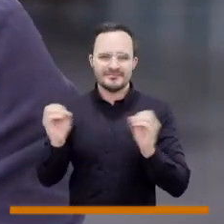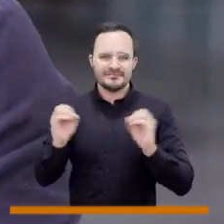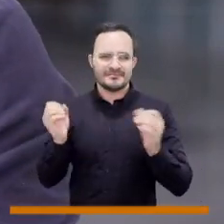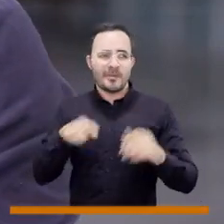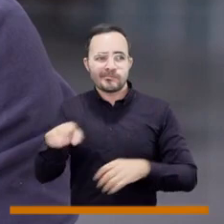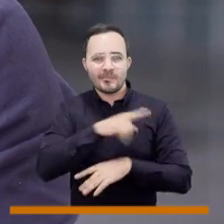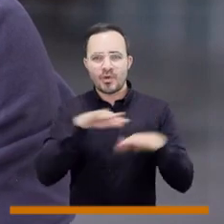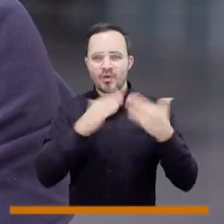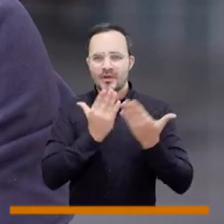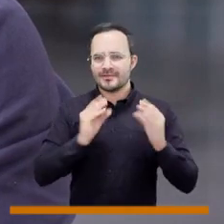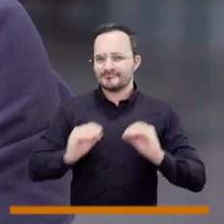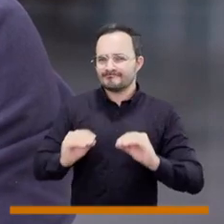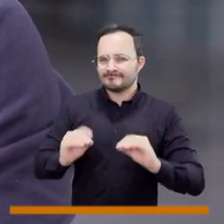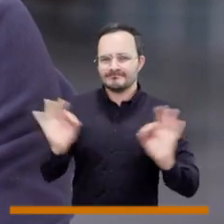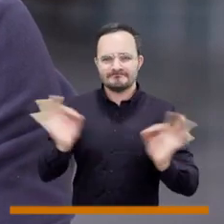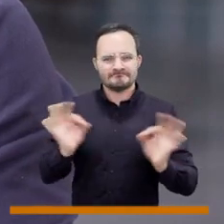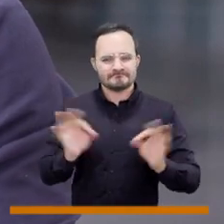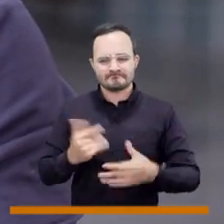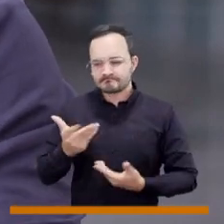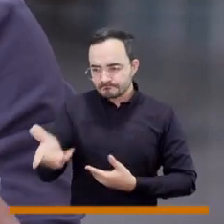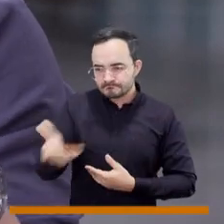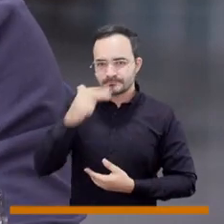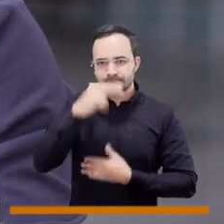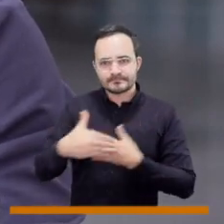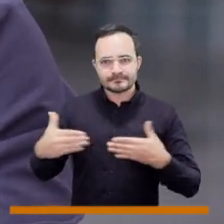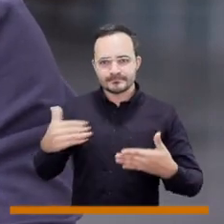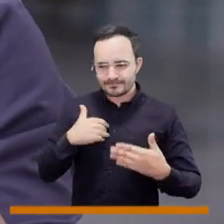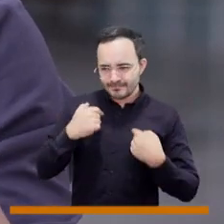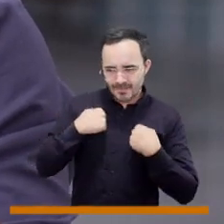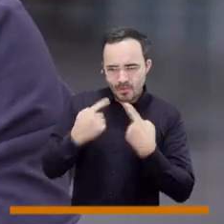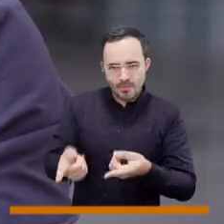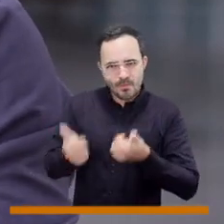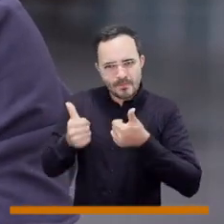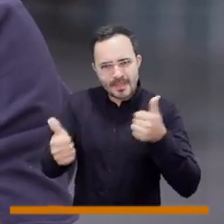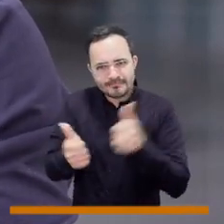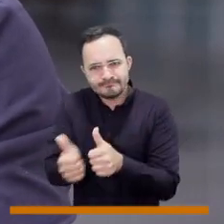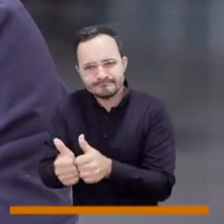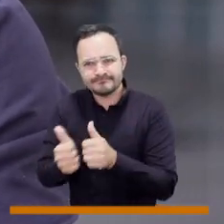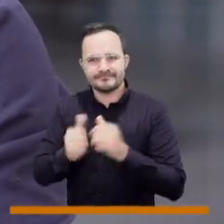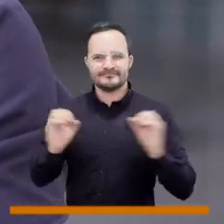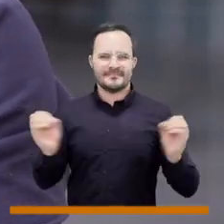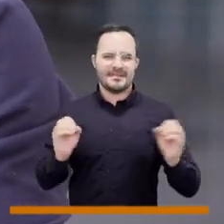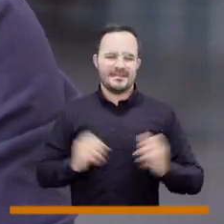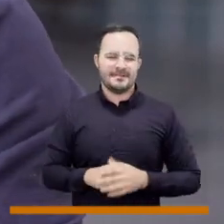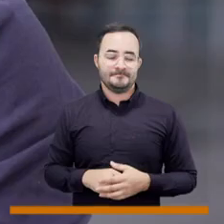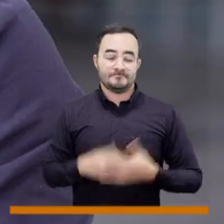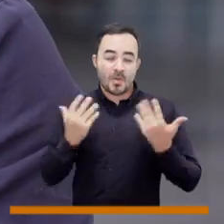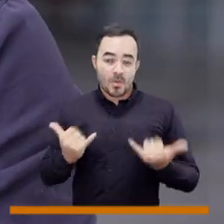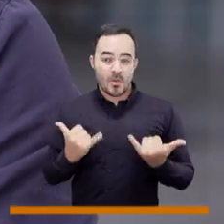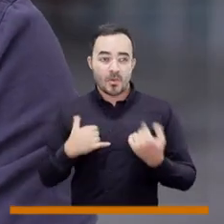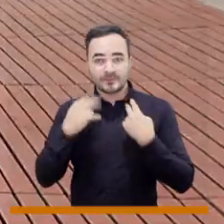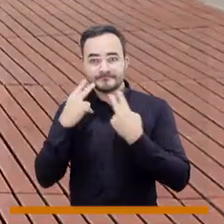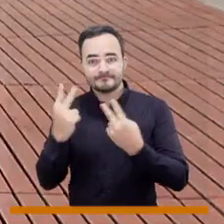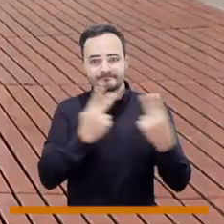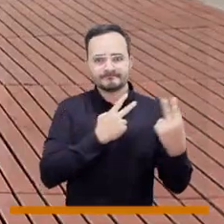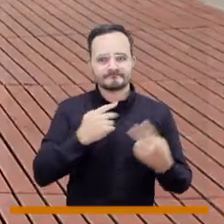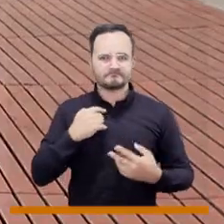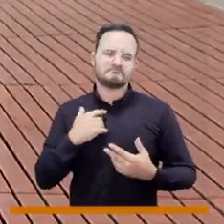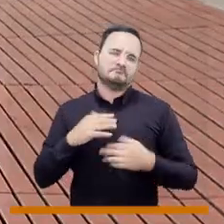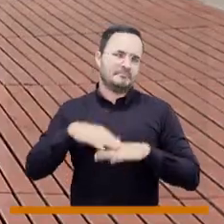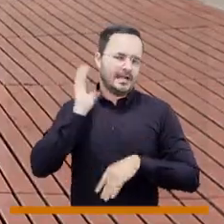No hemos acompañado a nuestros niños de la mejor manera. Hoy nos enseñan